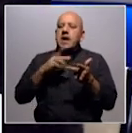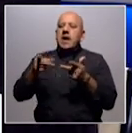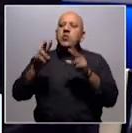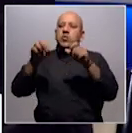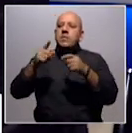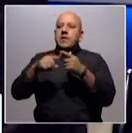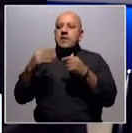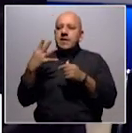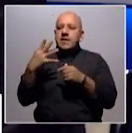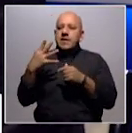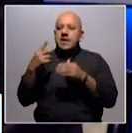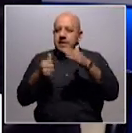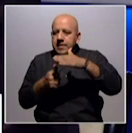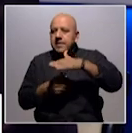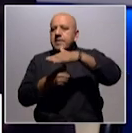de liderazgo